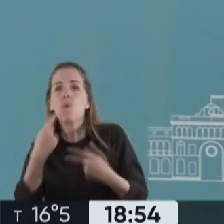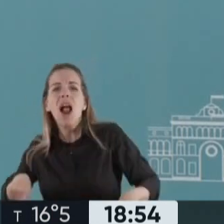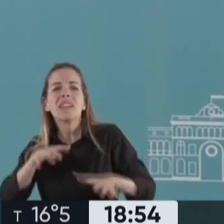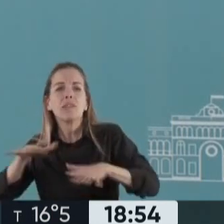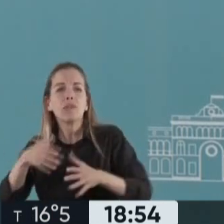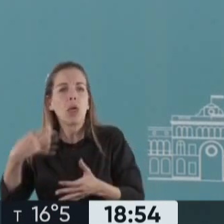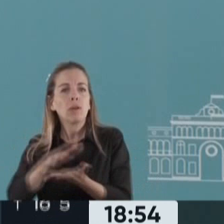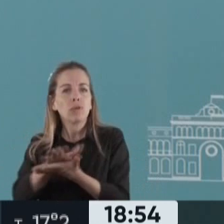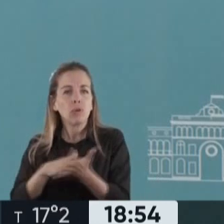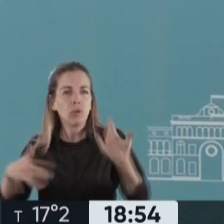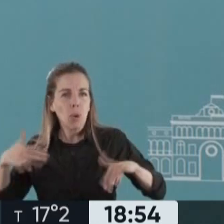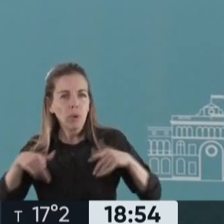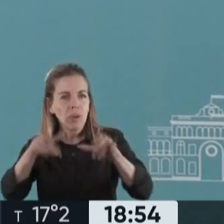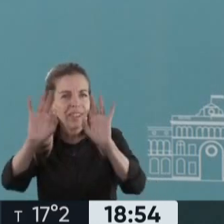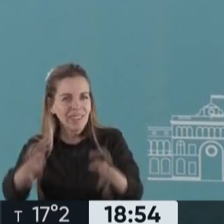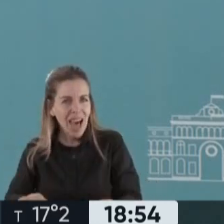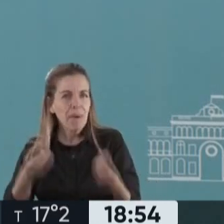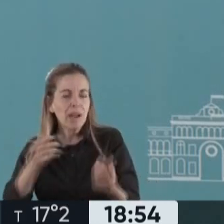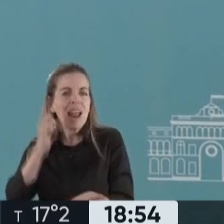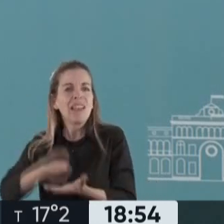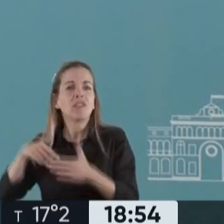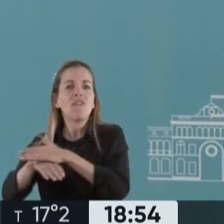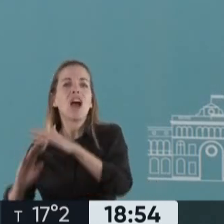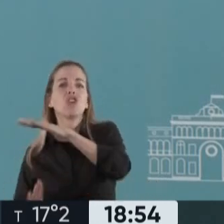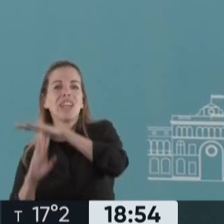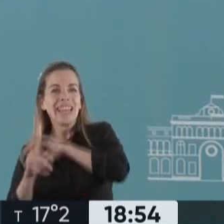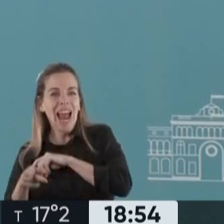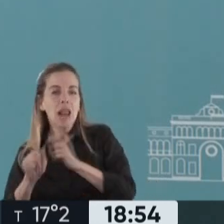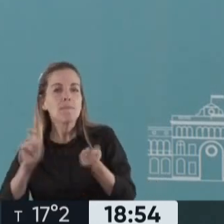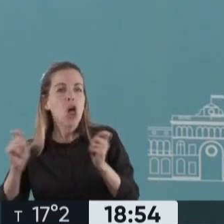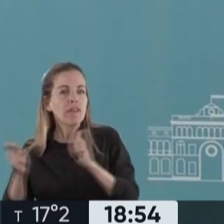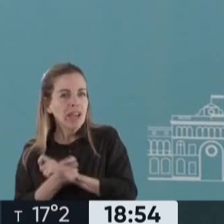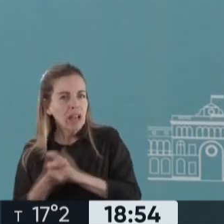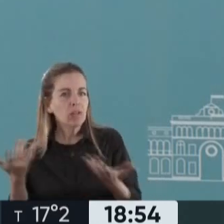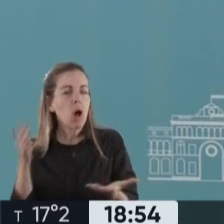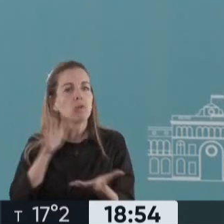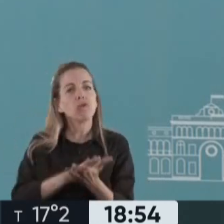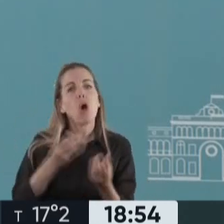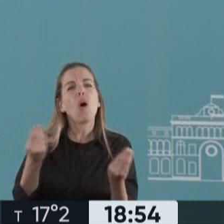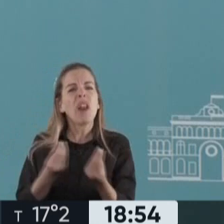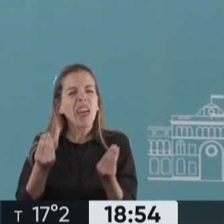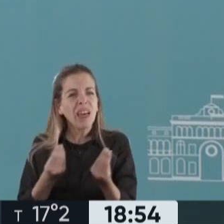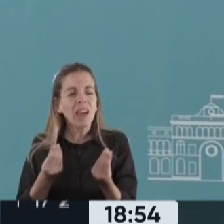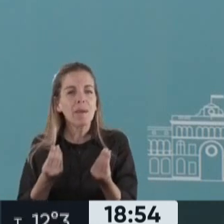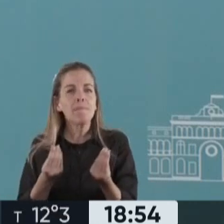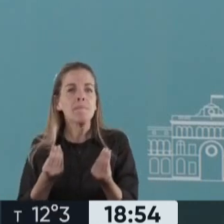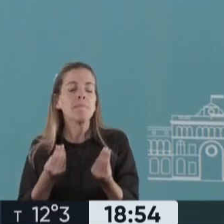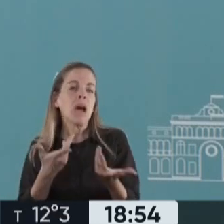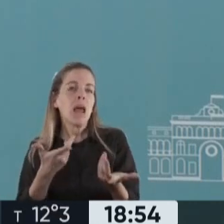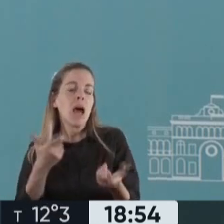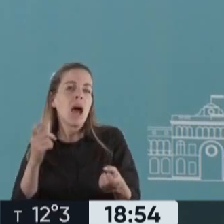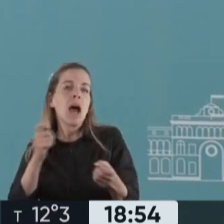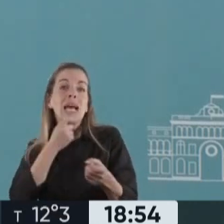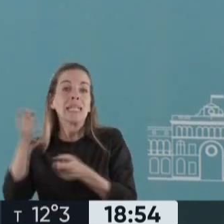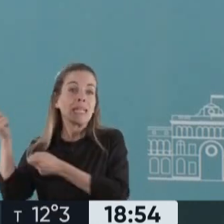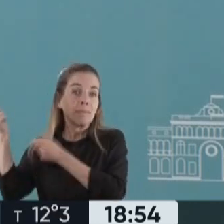ustedes saben que la medida contempla que no hay ningún tipo de modificación en lo que tiene que ver tanto con el ingreso de combustibles como